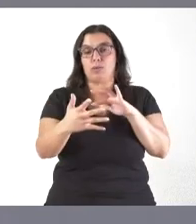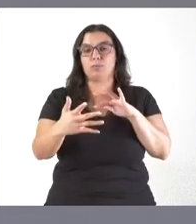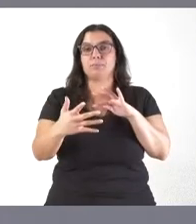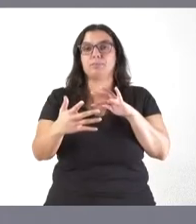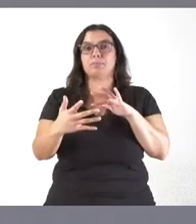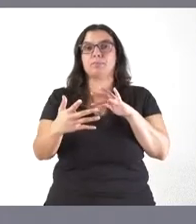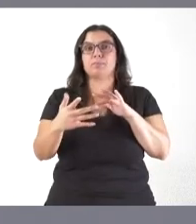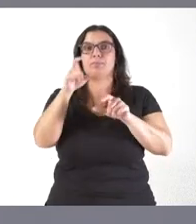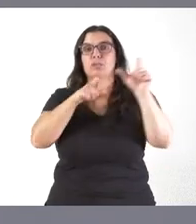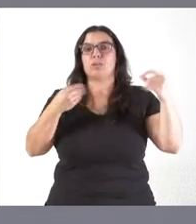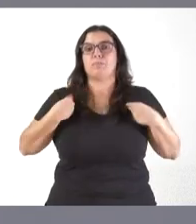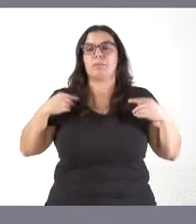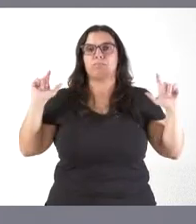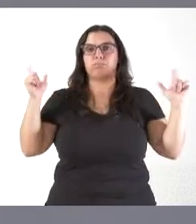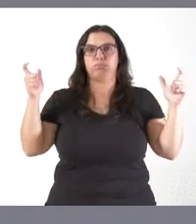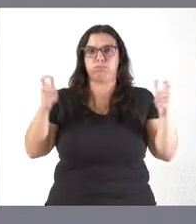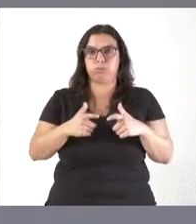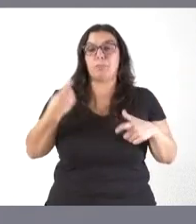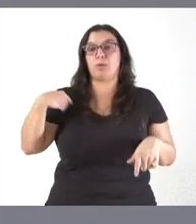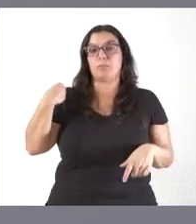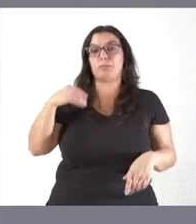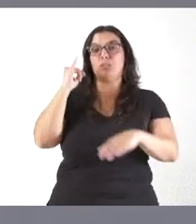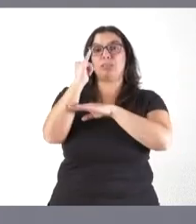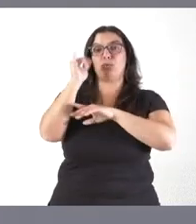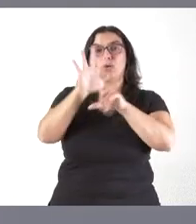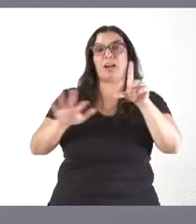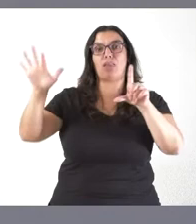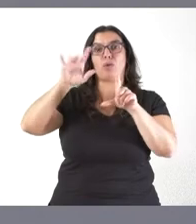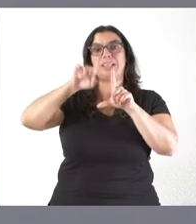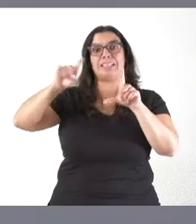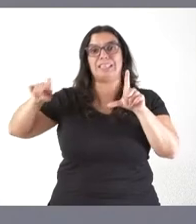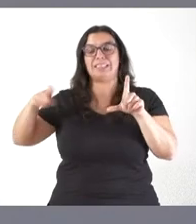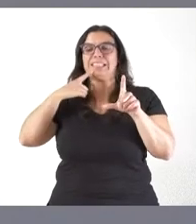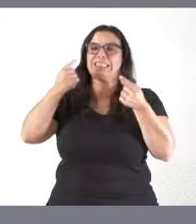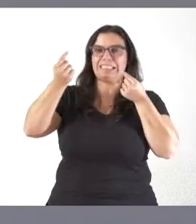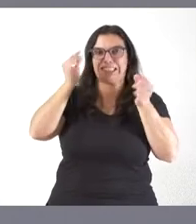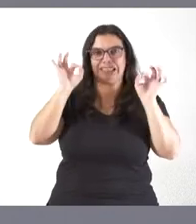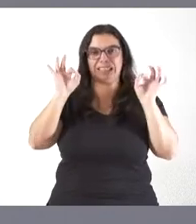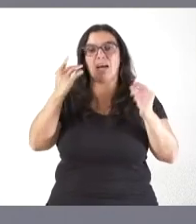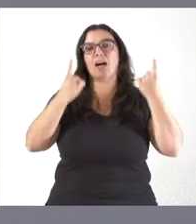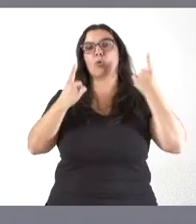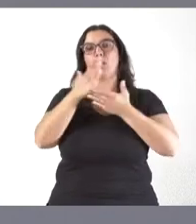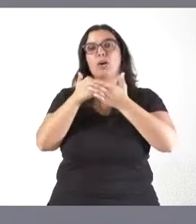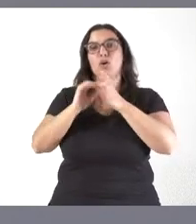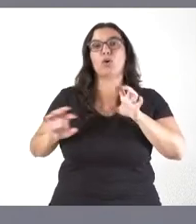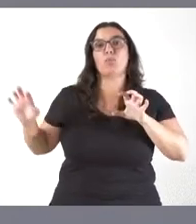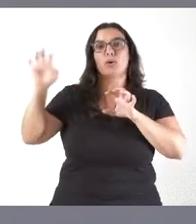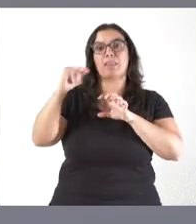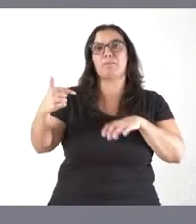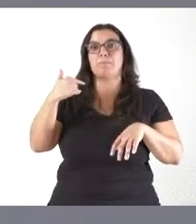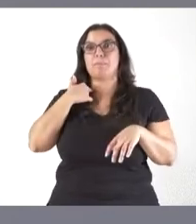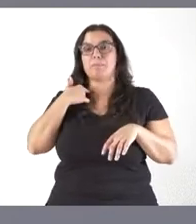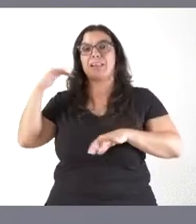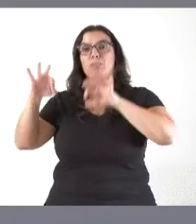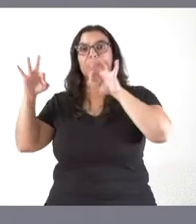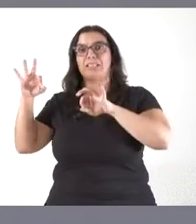pérdida de población pero que incluso el INE dice que es más matizada de lo que ha ocurrido en el pasado Hay comunidades autónomas que pierden más población en términos